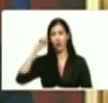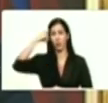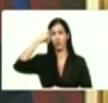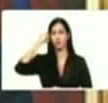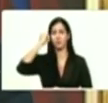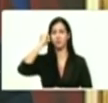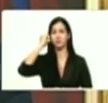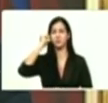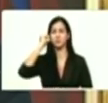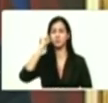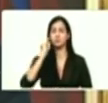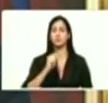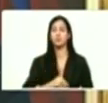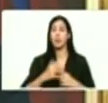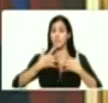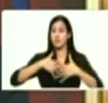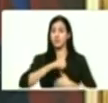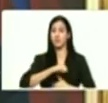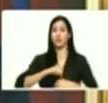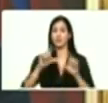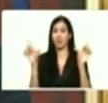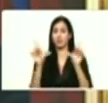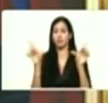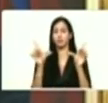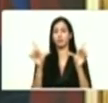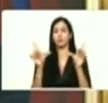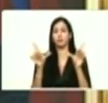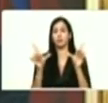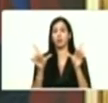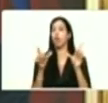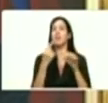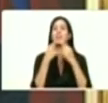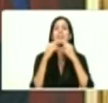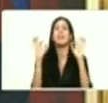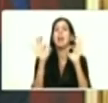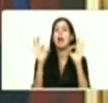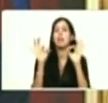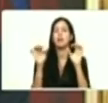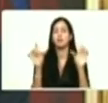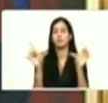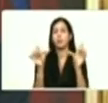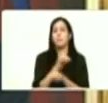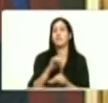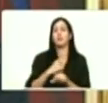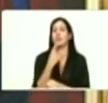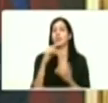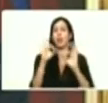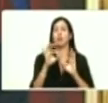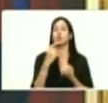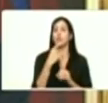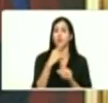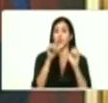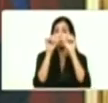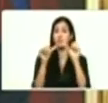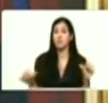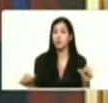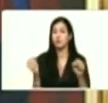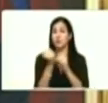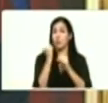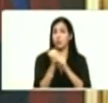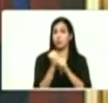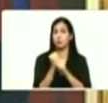dado que las empresas privadas de televisión lo esconden yo decreté la inamovilidad y protección